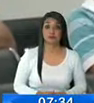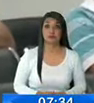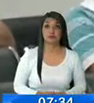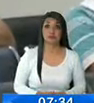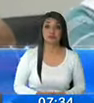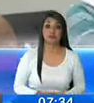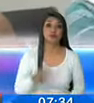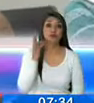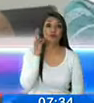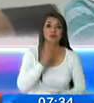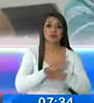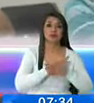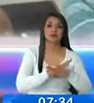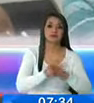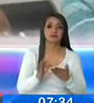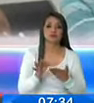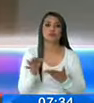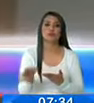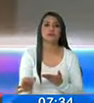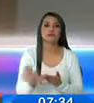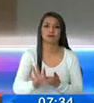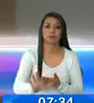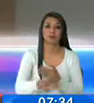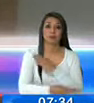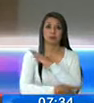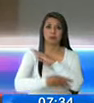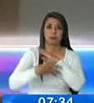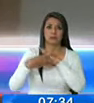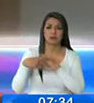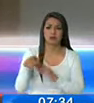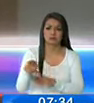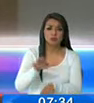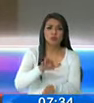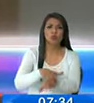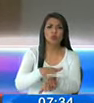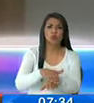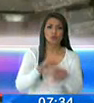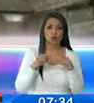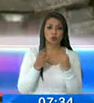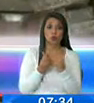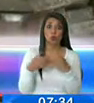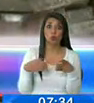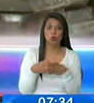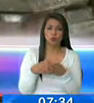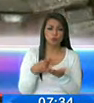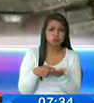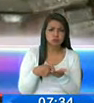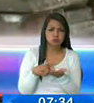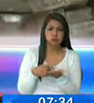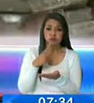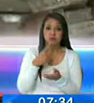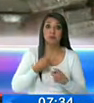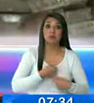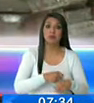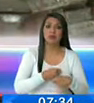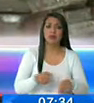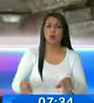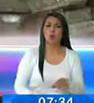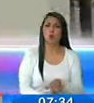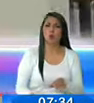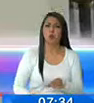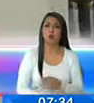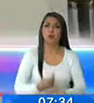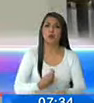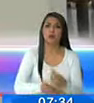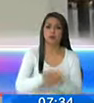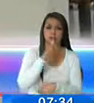La defensora del pueblo de Pastaza, Yahaira C., fue vinculada al caso de presunta asociación ilícita para tráfico de madera y que involucra